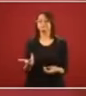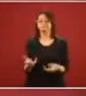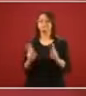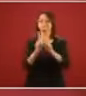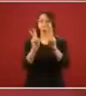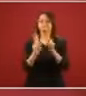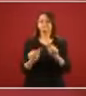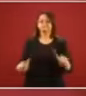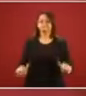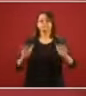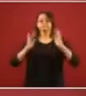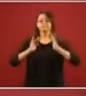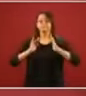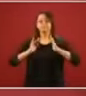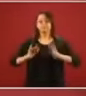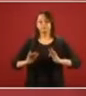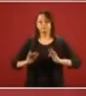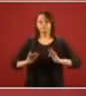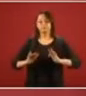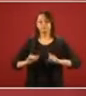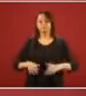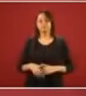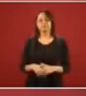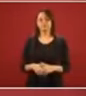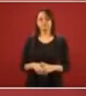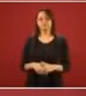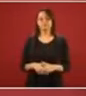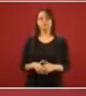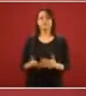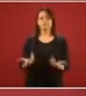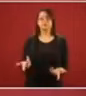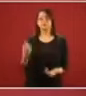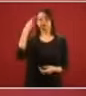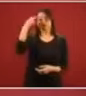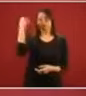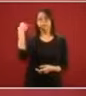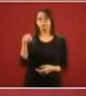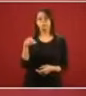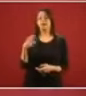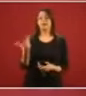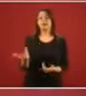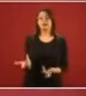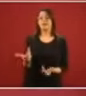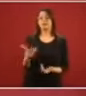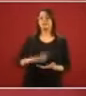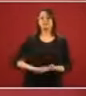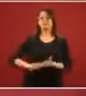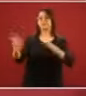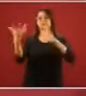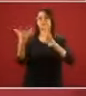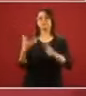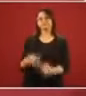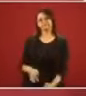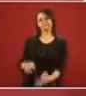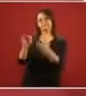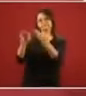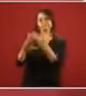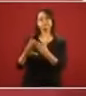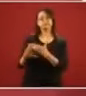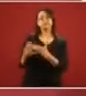la tranquilidad, el poder enfrentar el flagelo de la violencia.